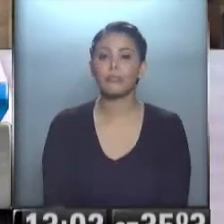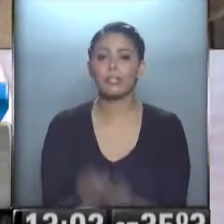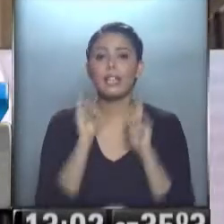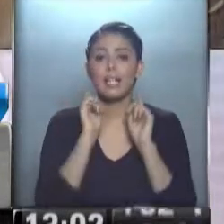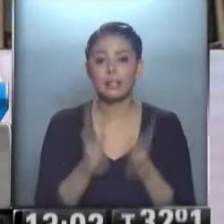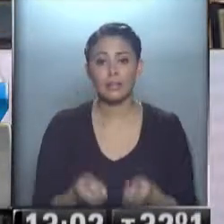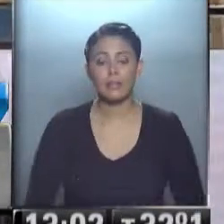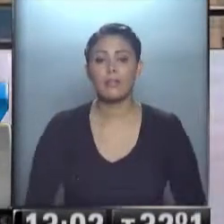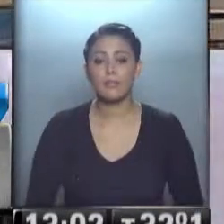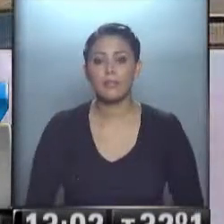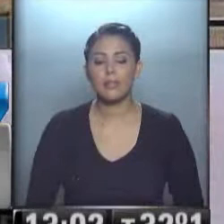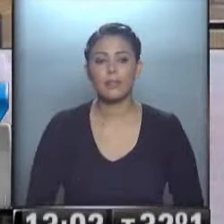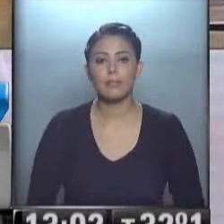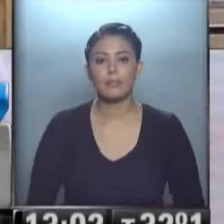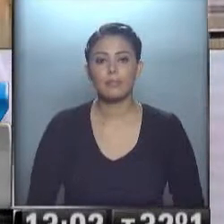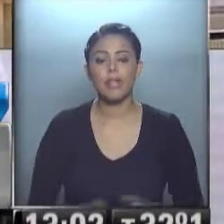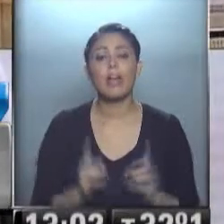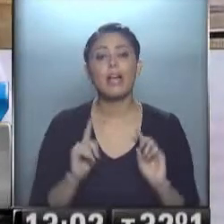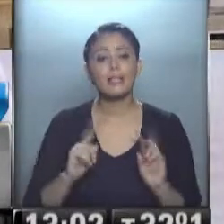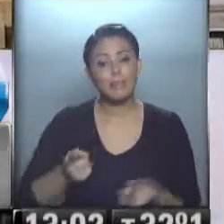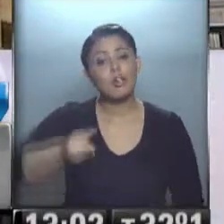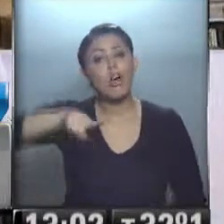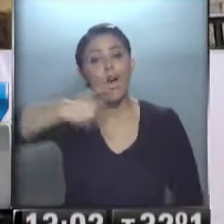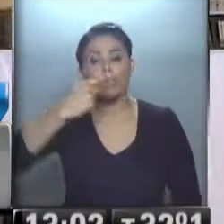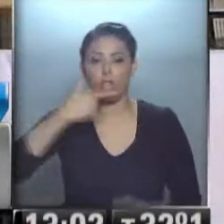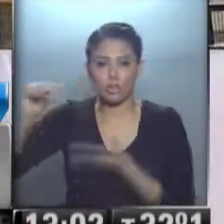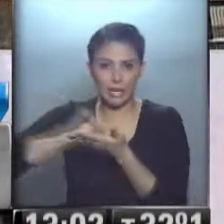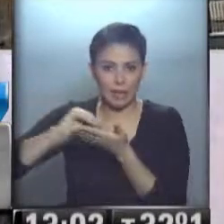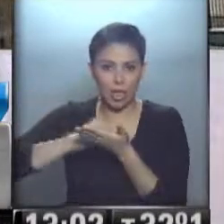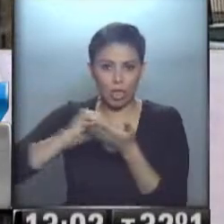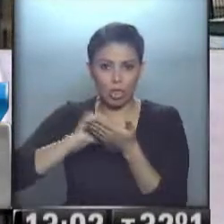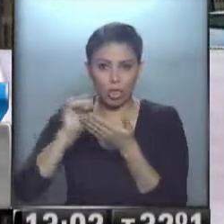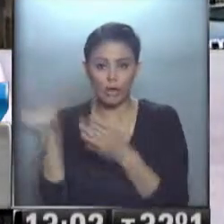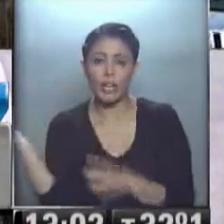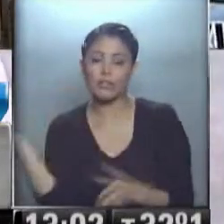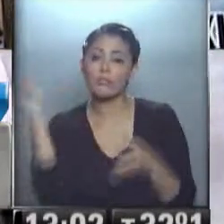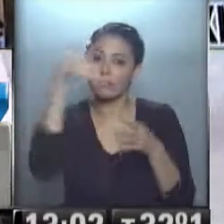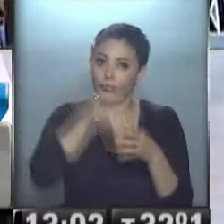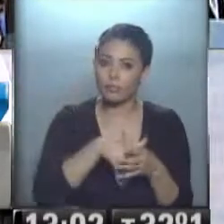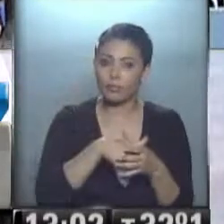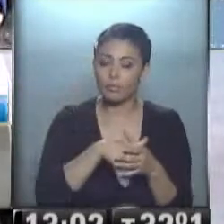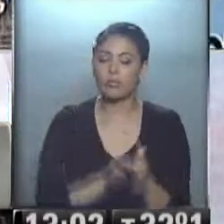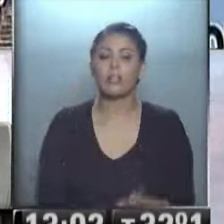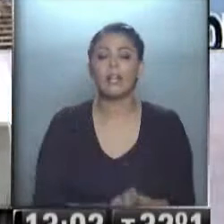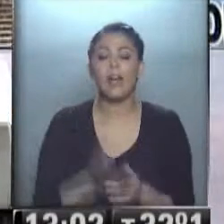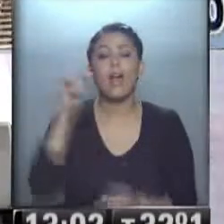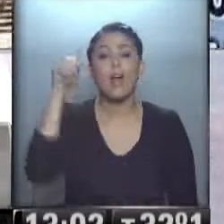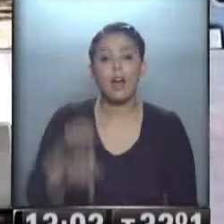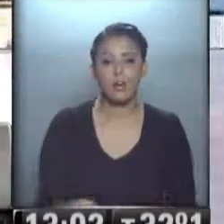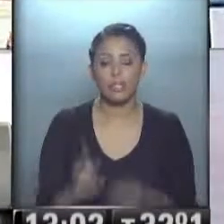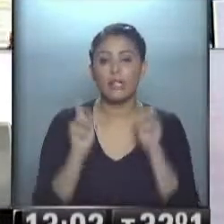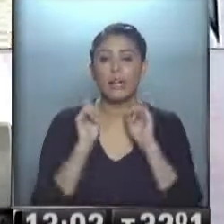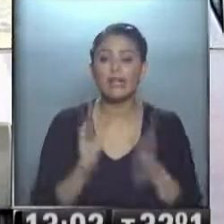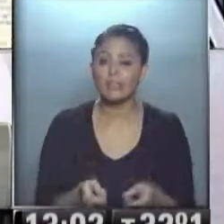de los citados senadores, también se le sigue la